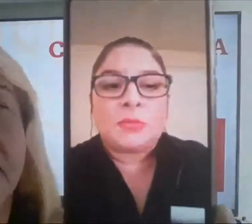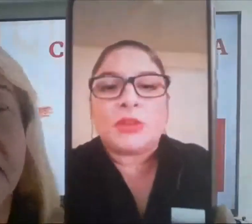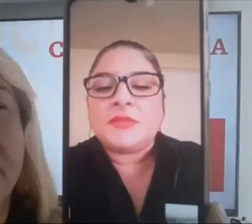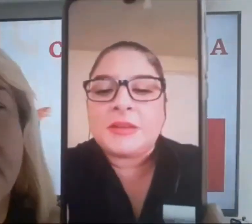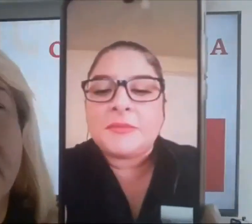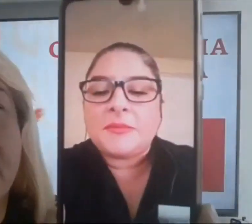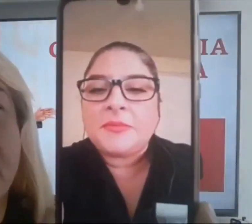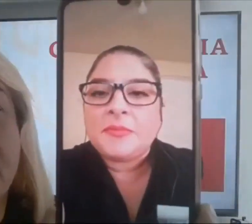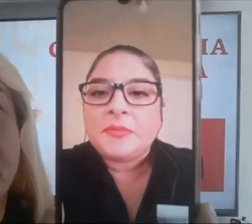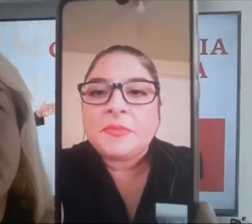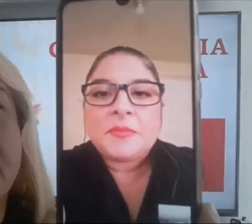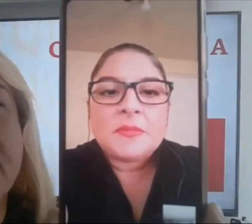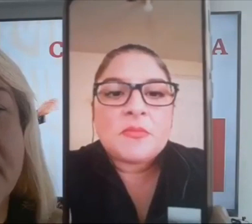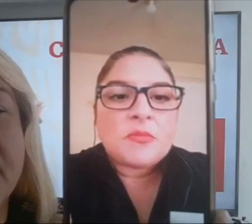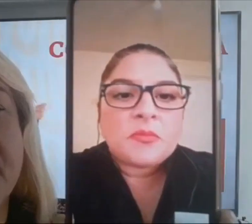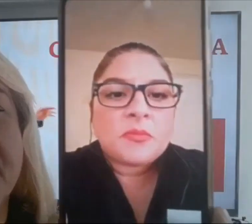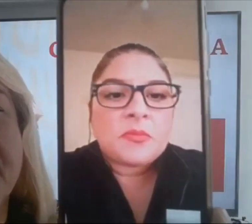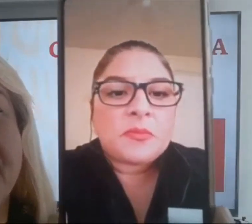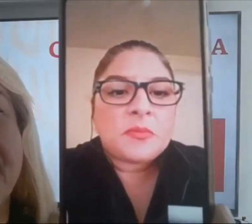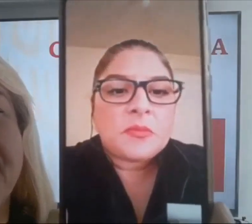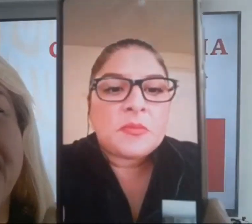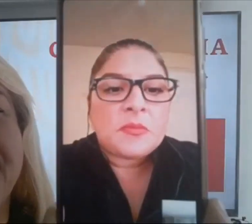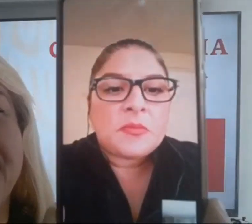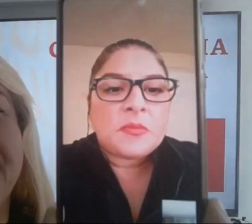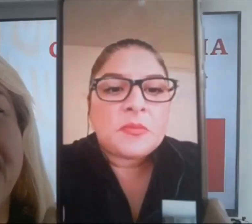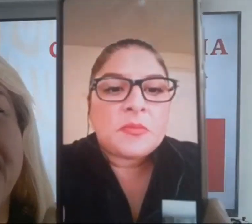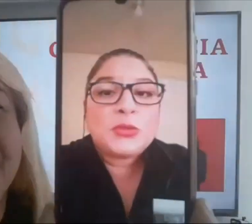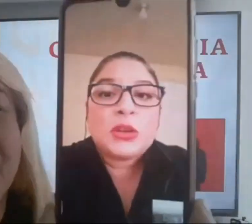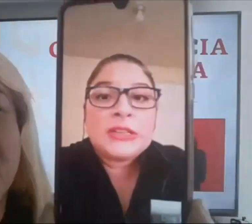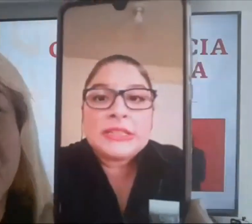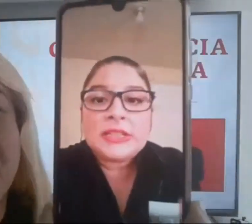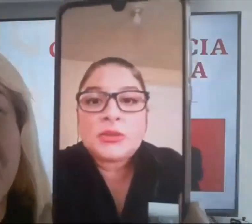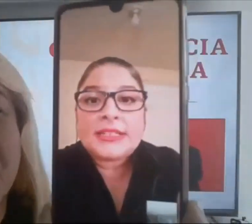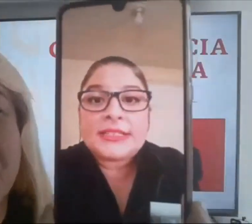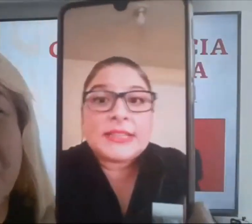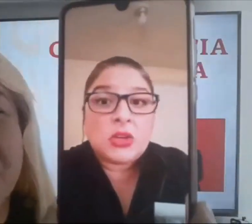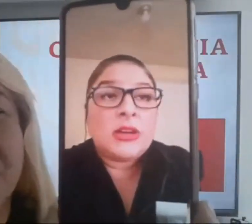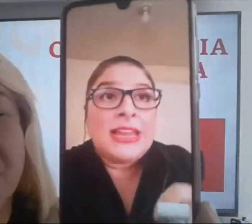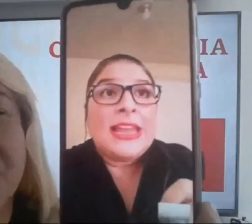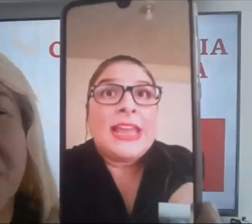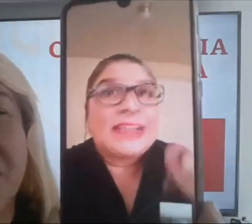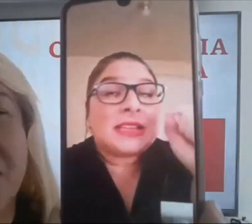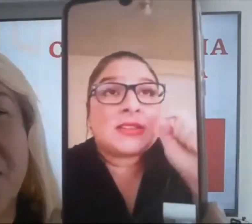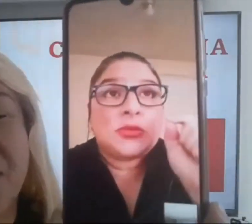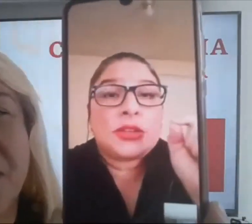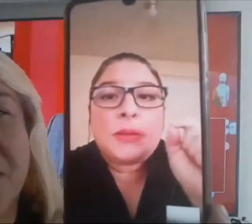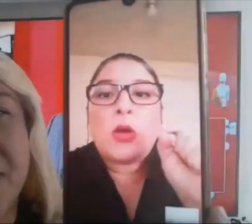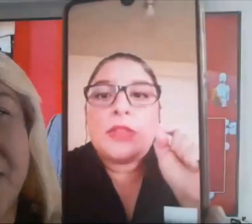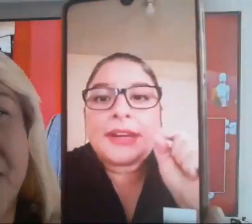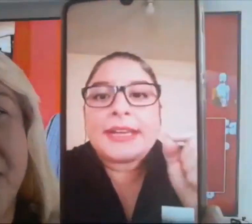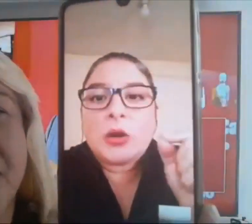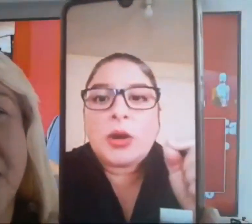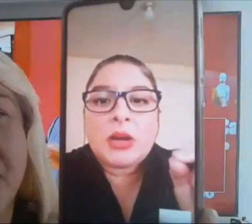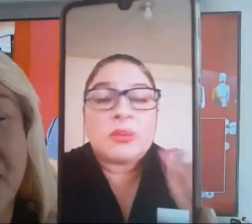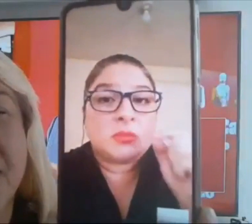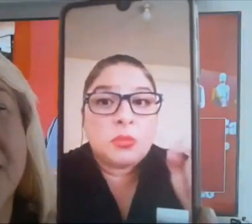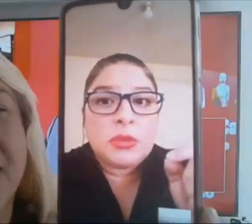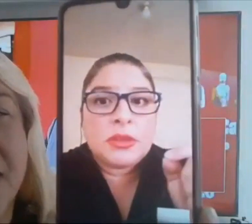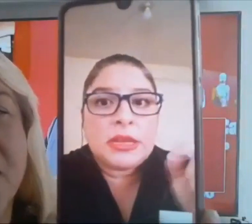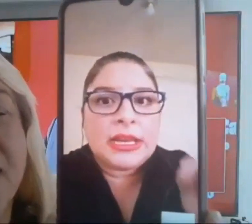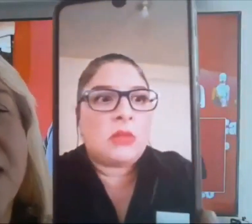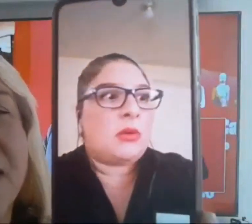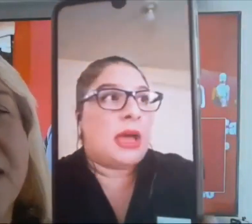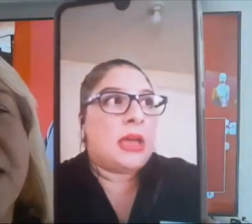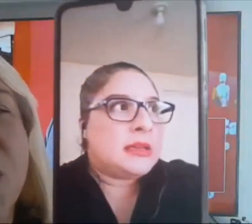cuando tú solicitas Sí. Cuando tú solicitas una extradición, es un trabajo de relojero,